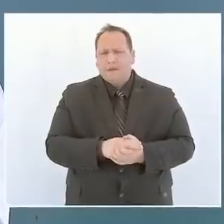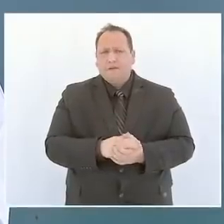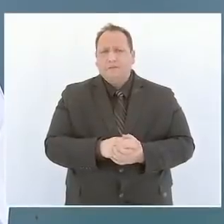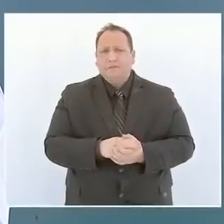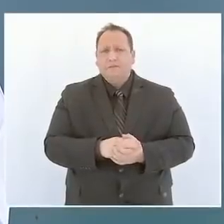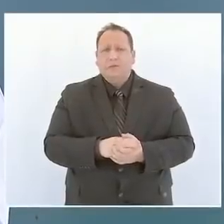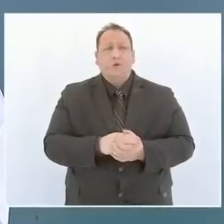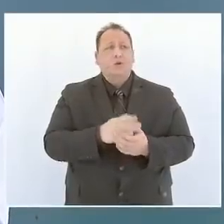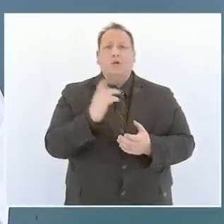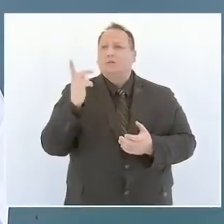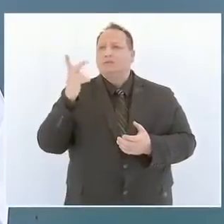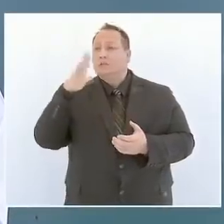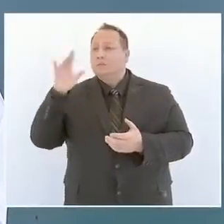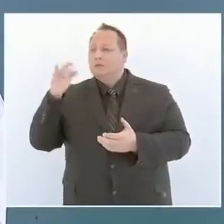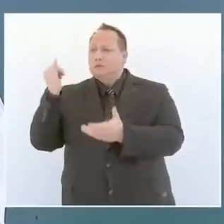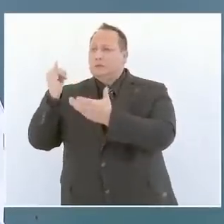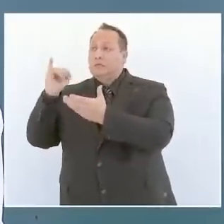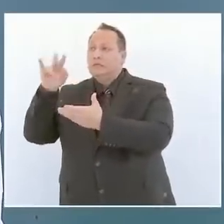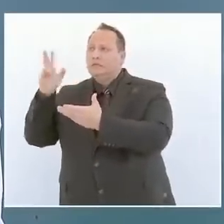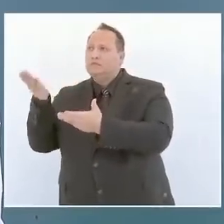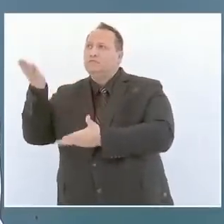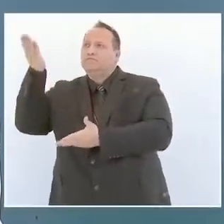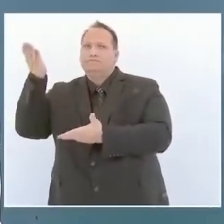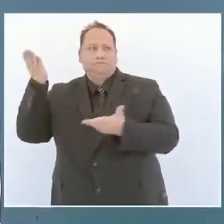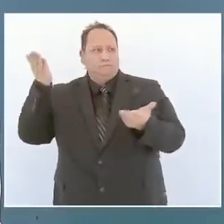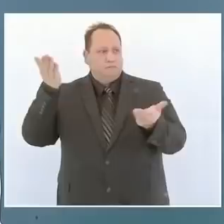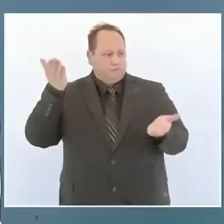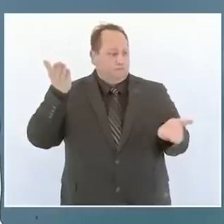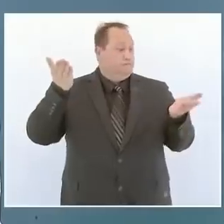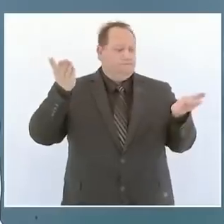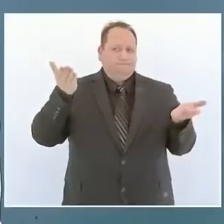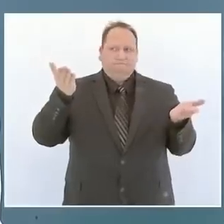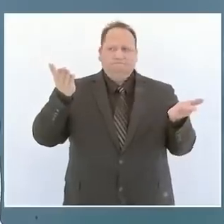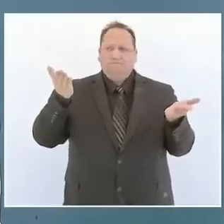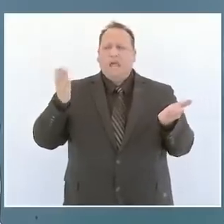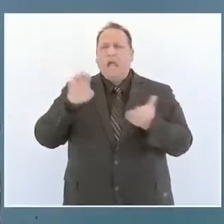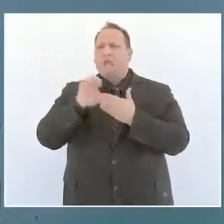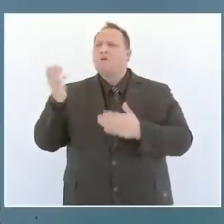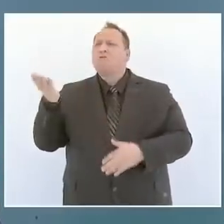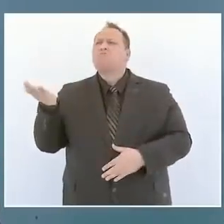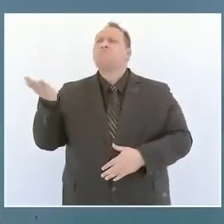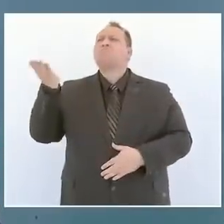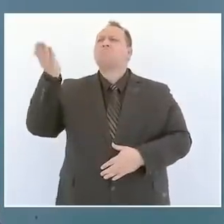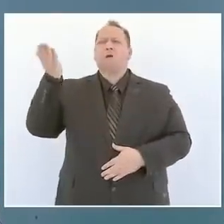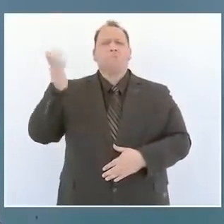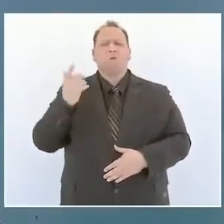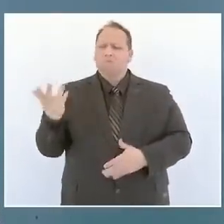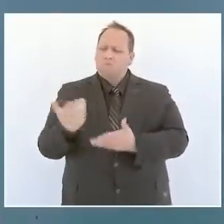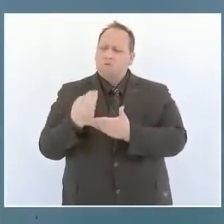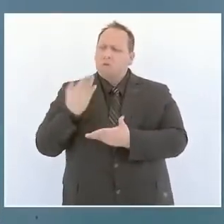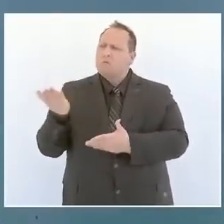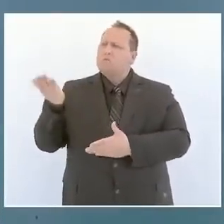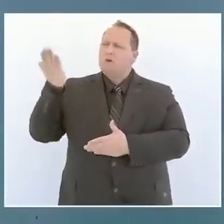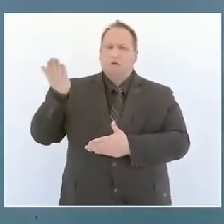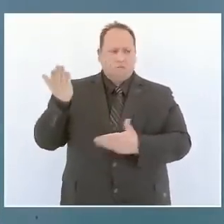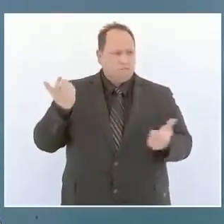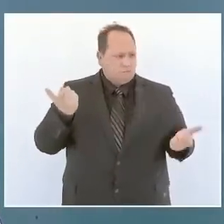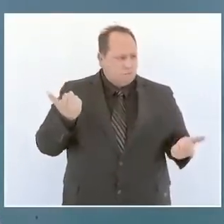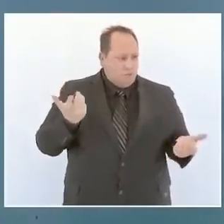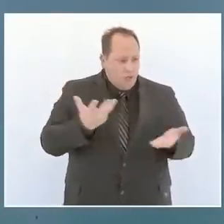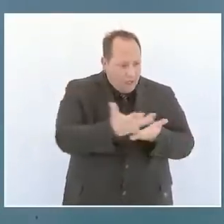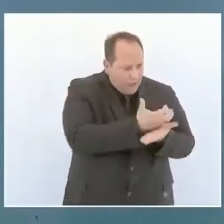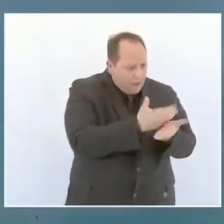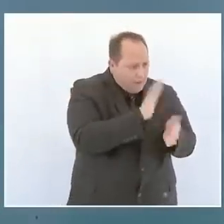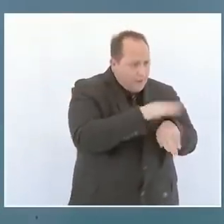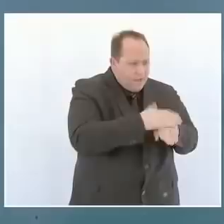significaba la inflación, de modo que el salario, en vez de aumentar, de